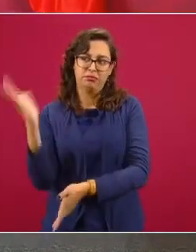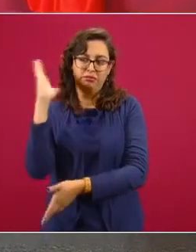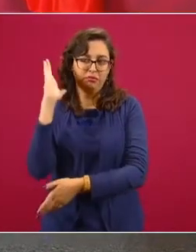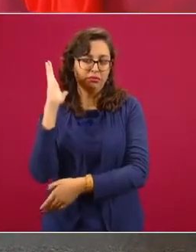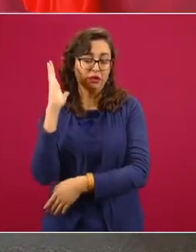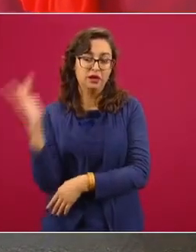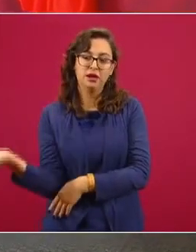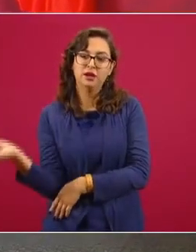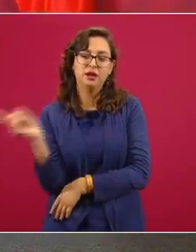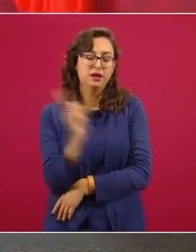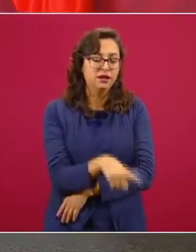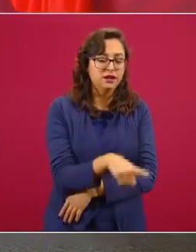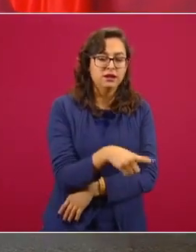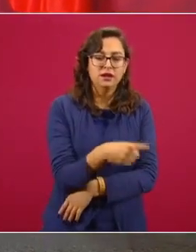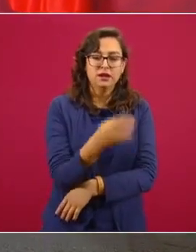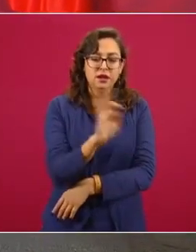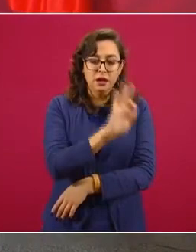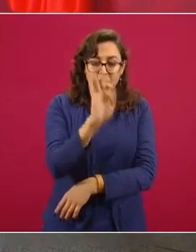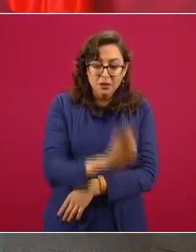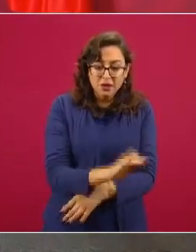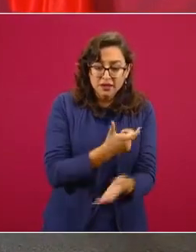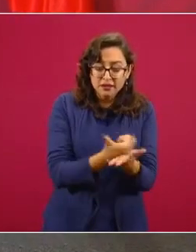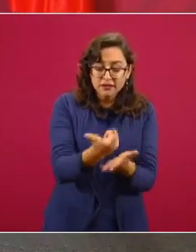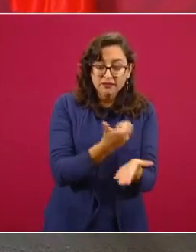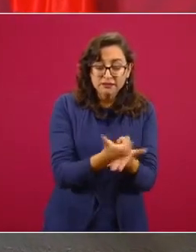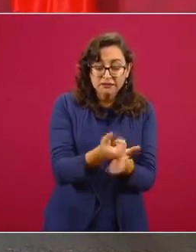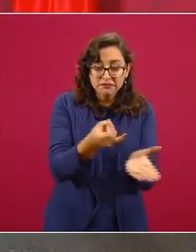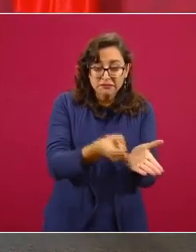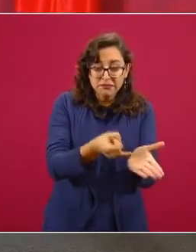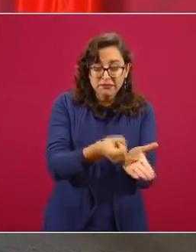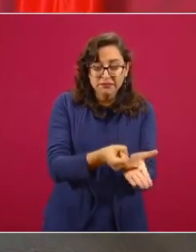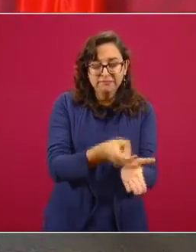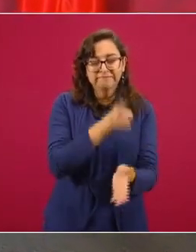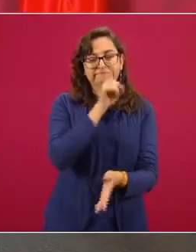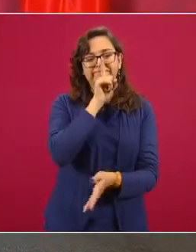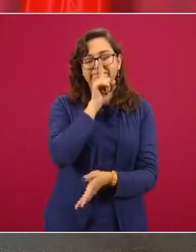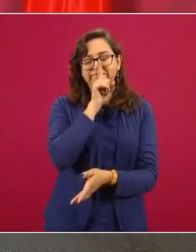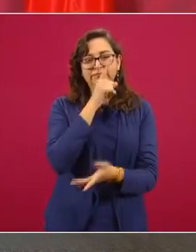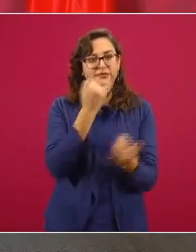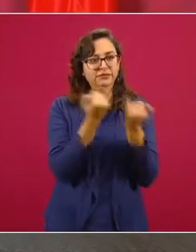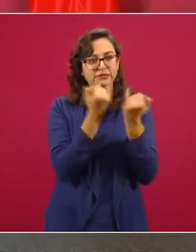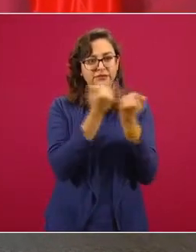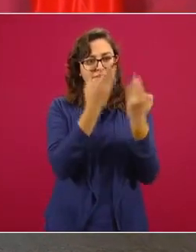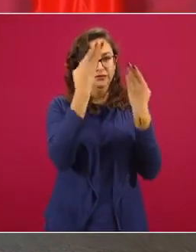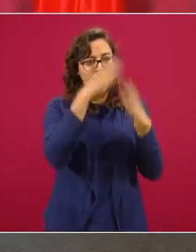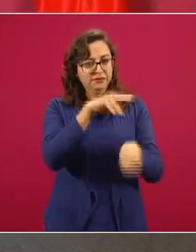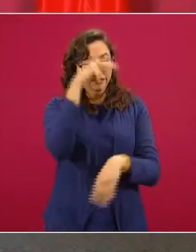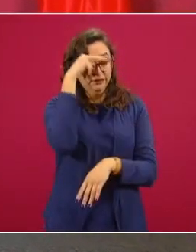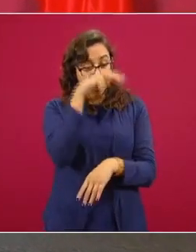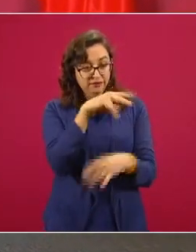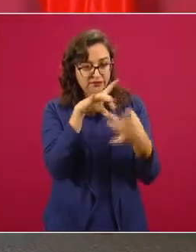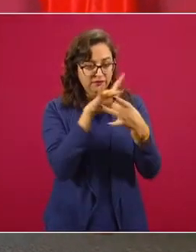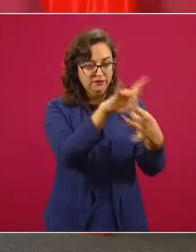tasas equivalentes a lo que fija el Banco de México,